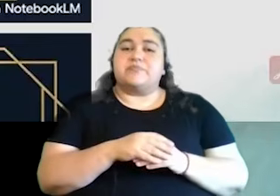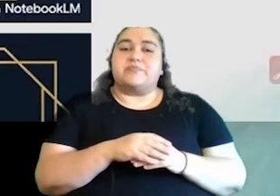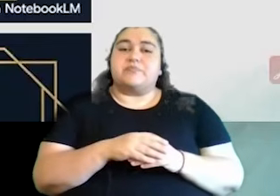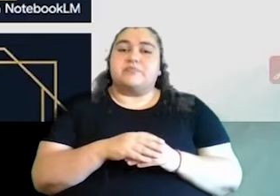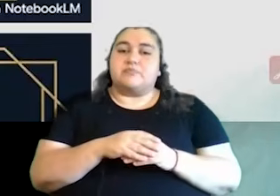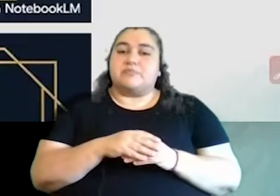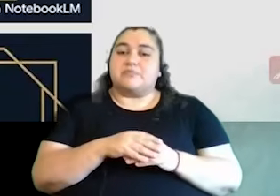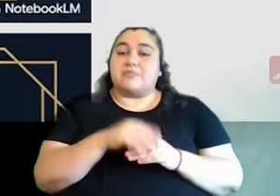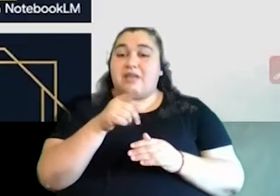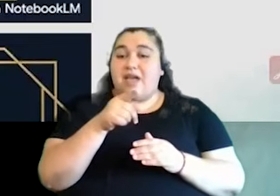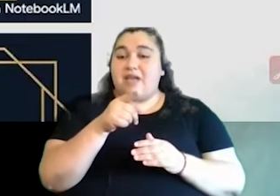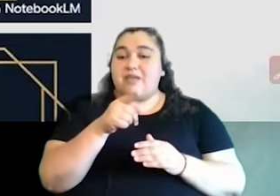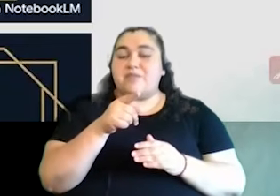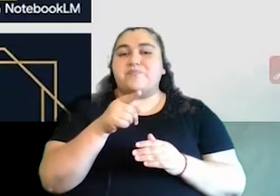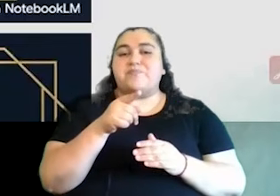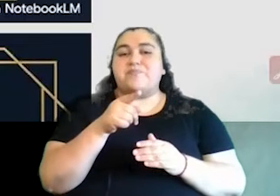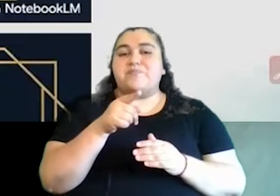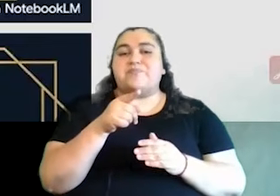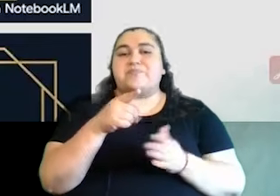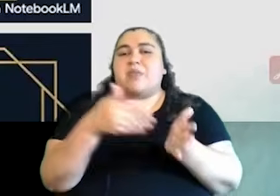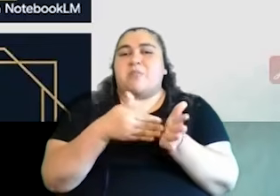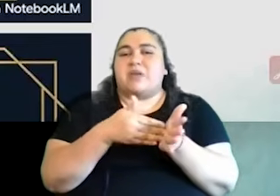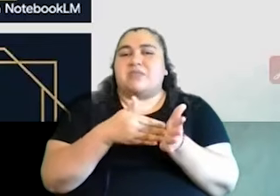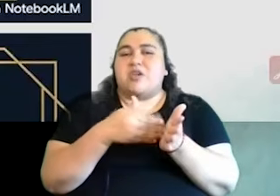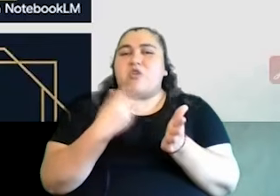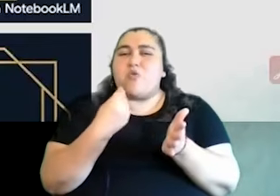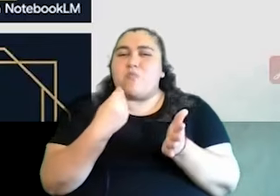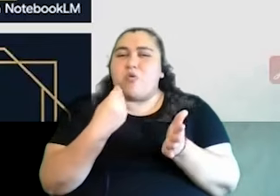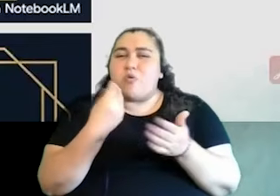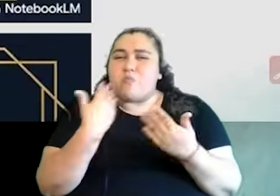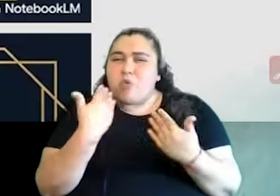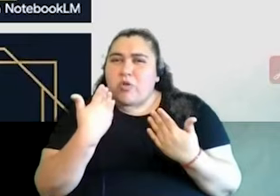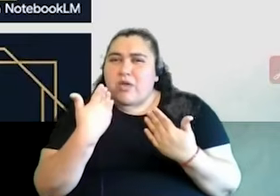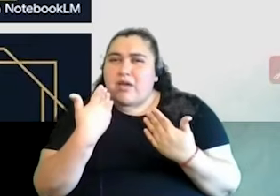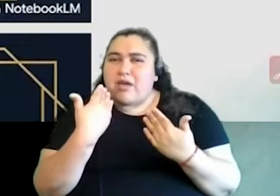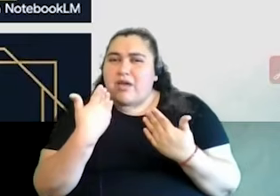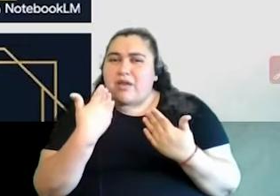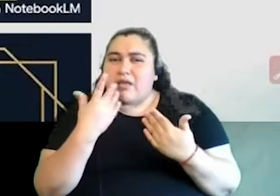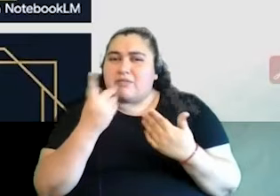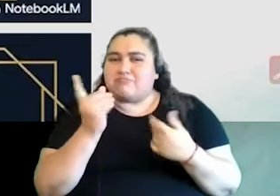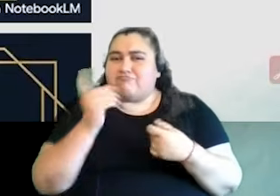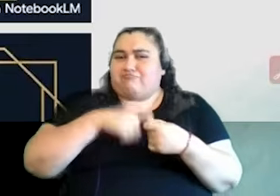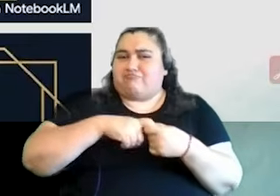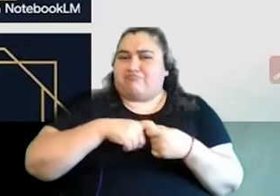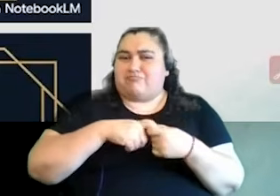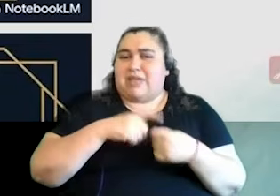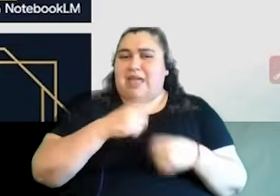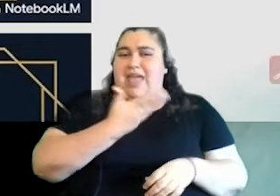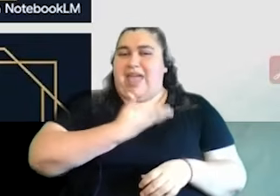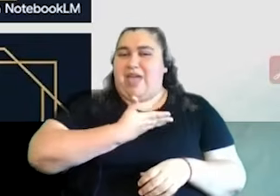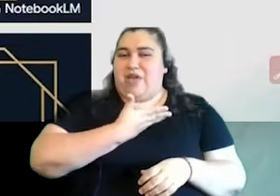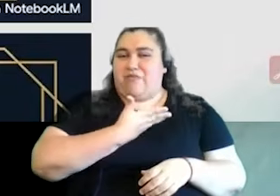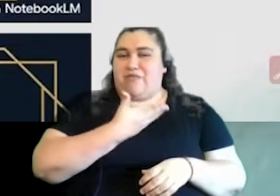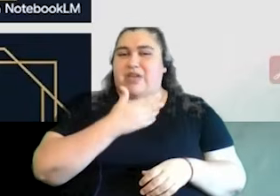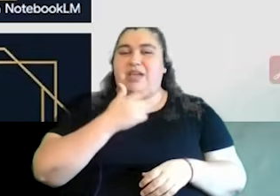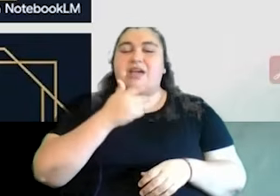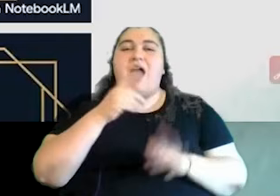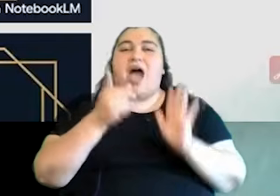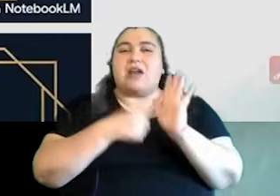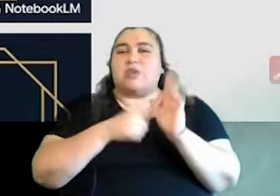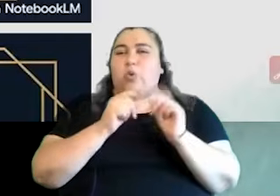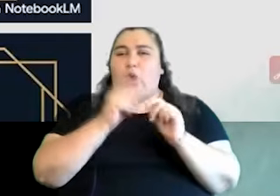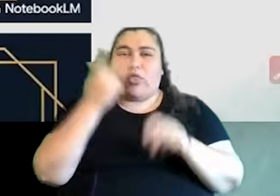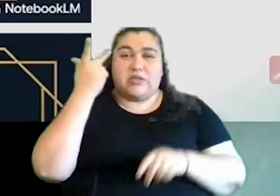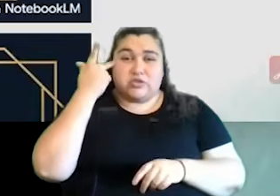tener además la posibilidad de que no se le aplique el inciso F del artículo 18, donde dentro